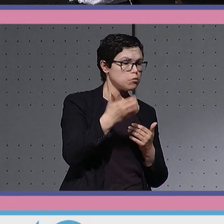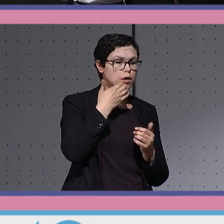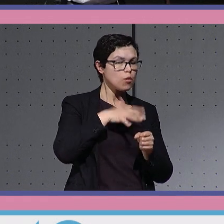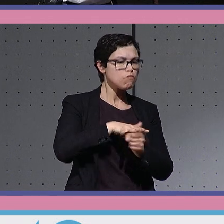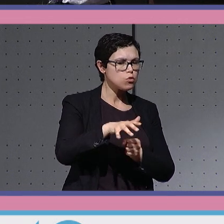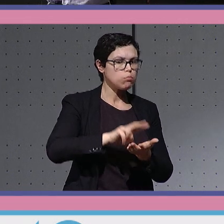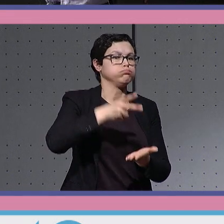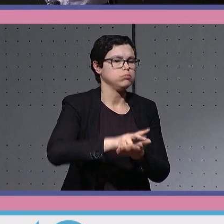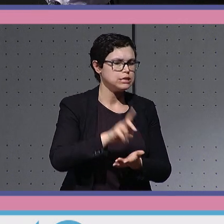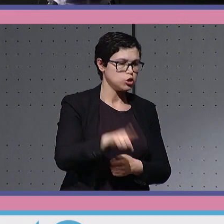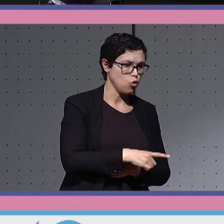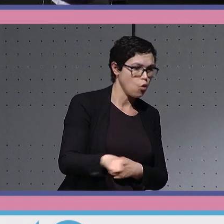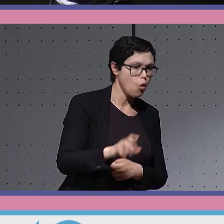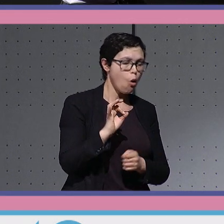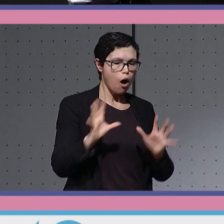mal.